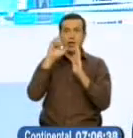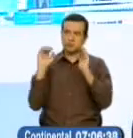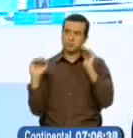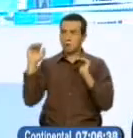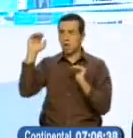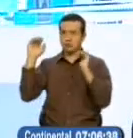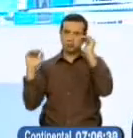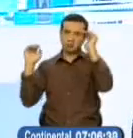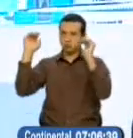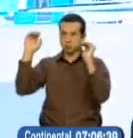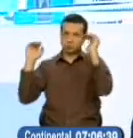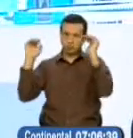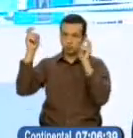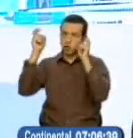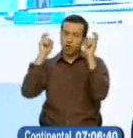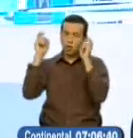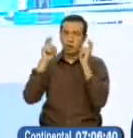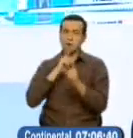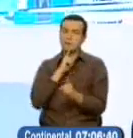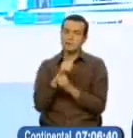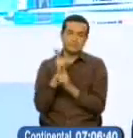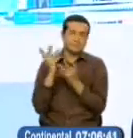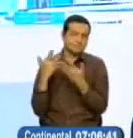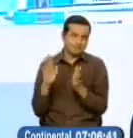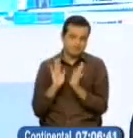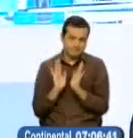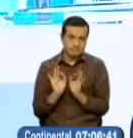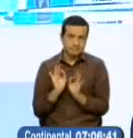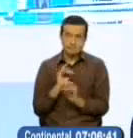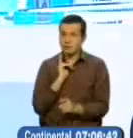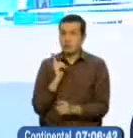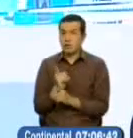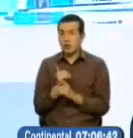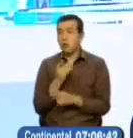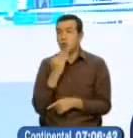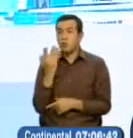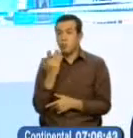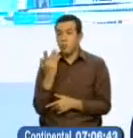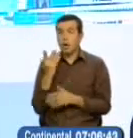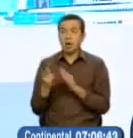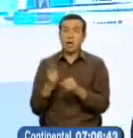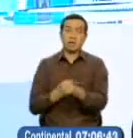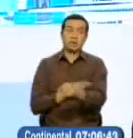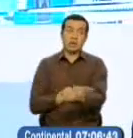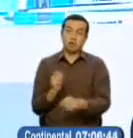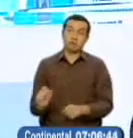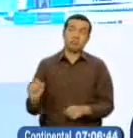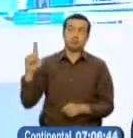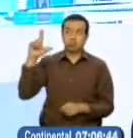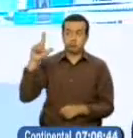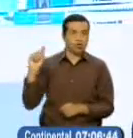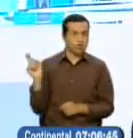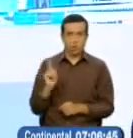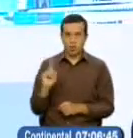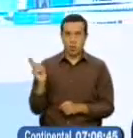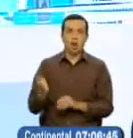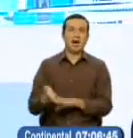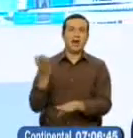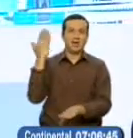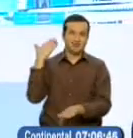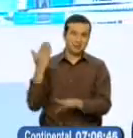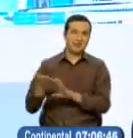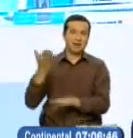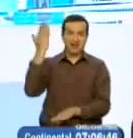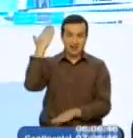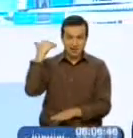tarifa. De esa manera nosotros vamos a controlar que no haya excesos como se sucedió